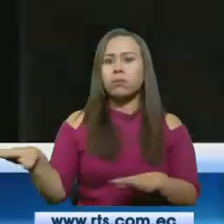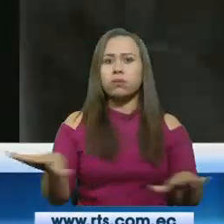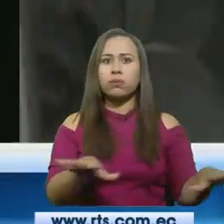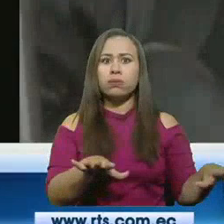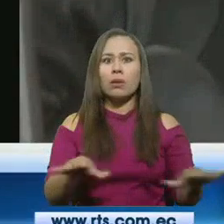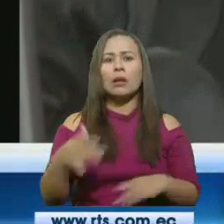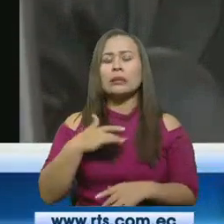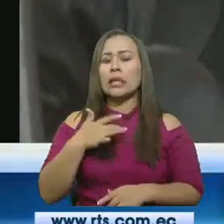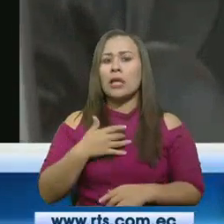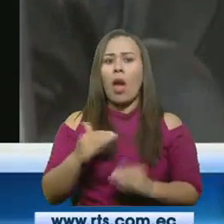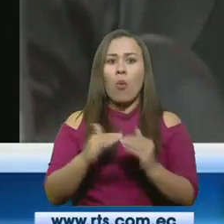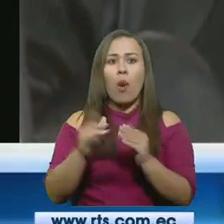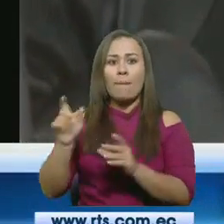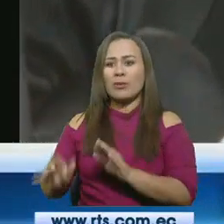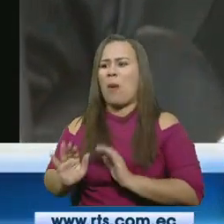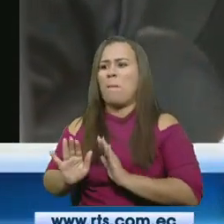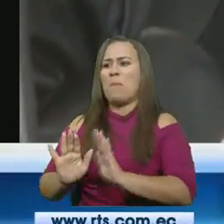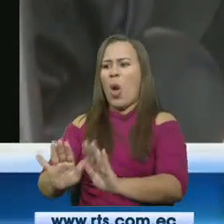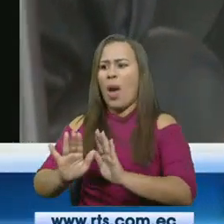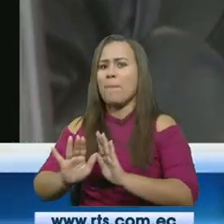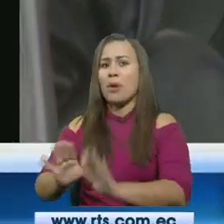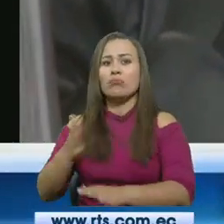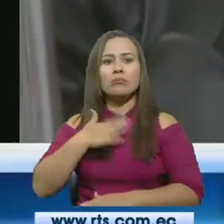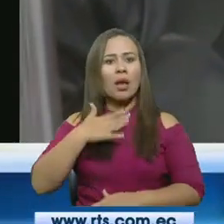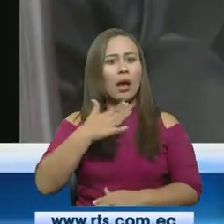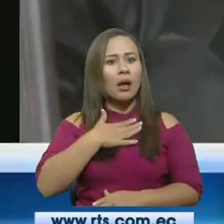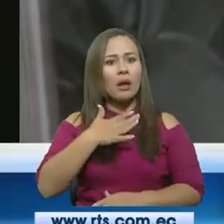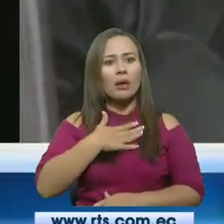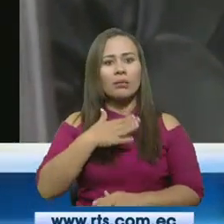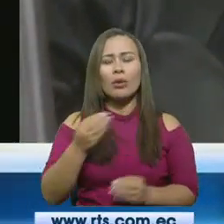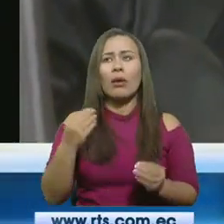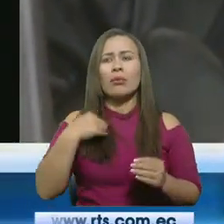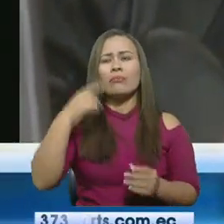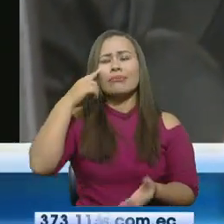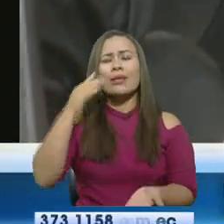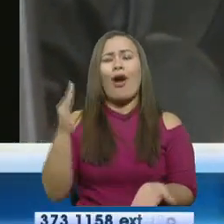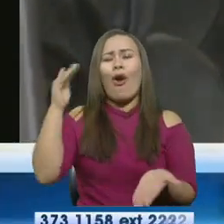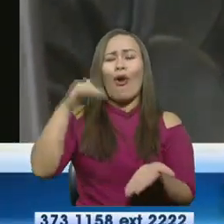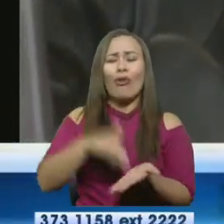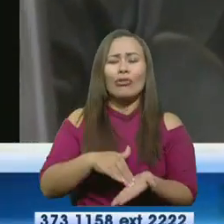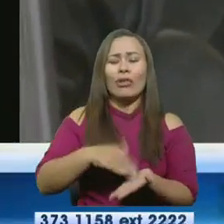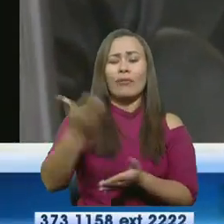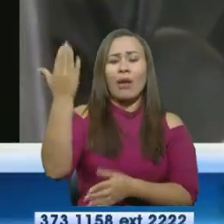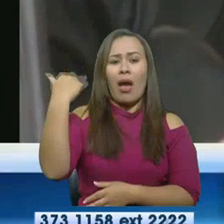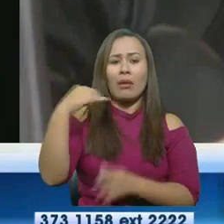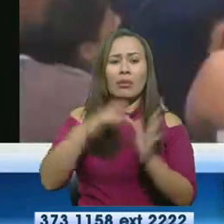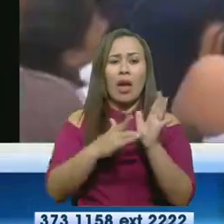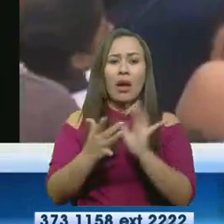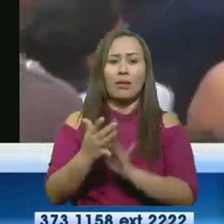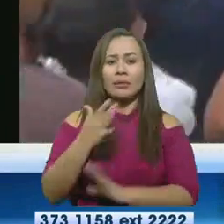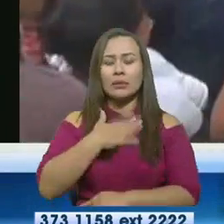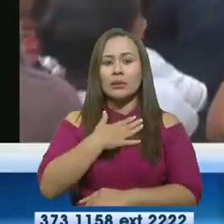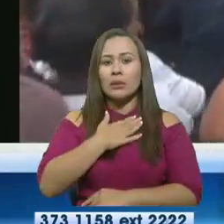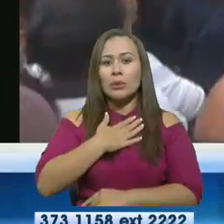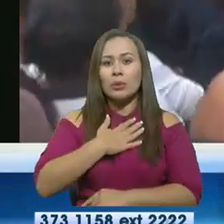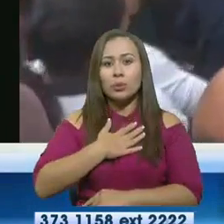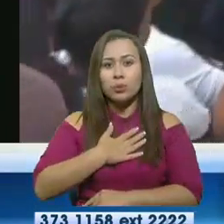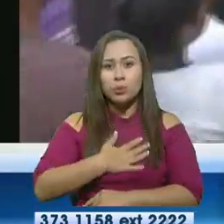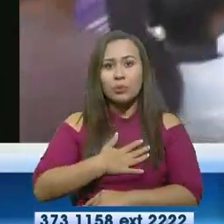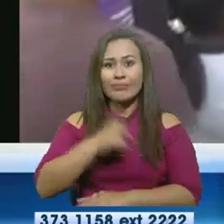arremetía. Nos asustamos bastante, pues pensamos que otra vez iba a remediar lo de hace un año atrás.